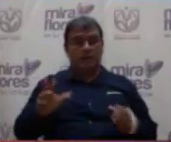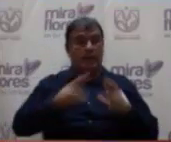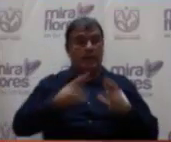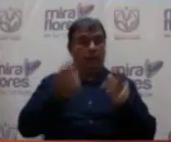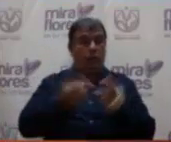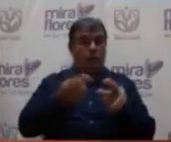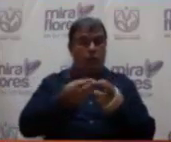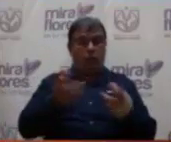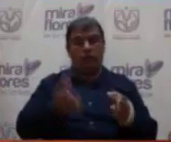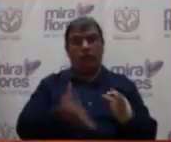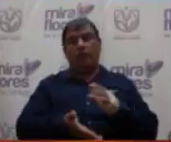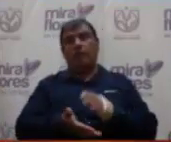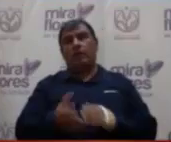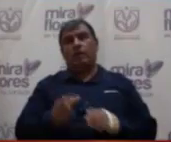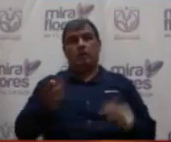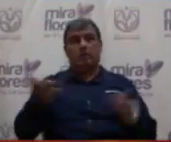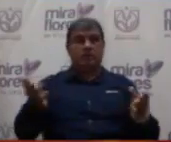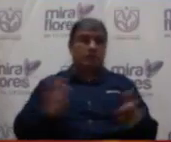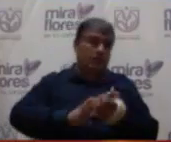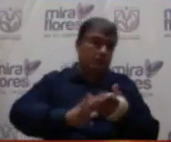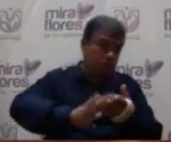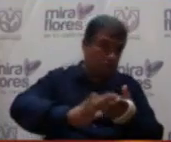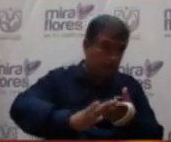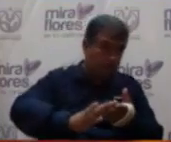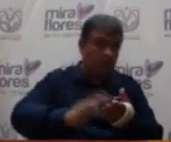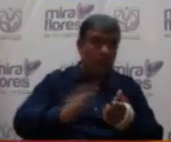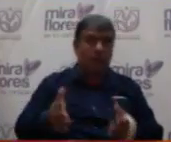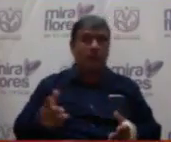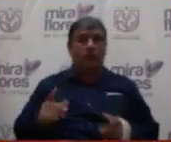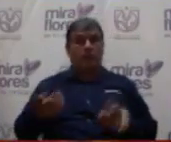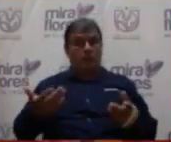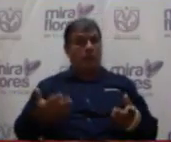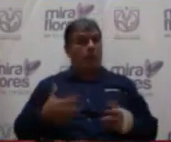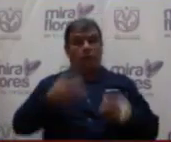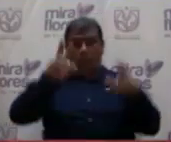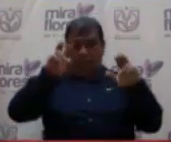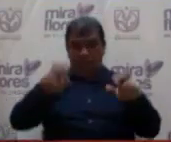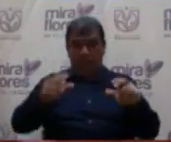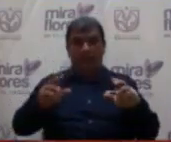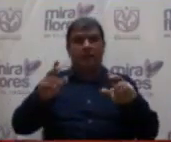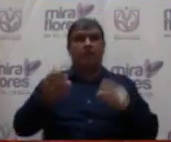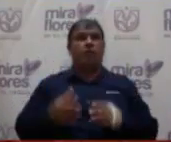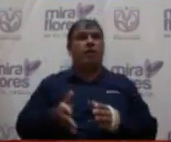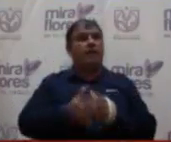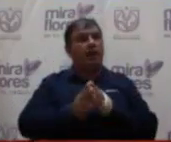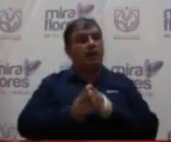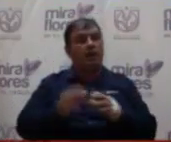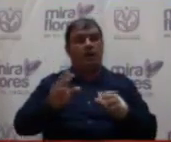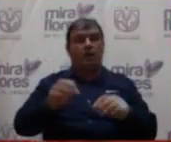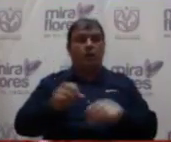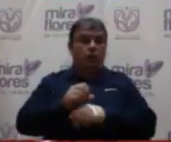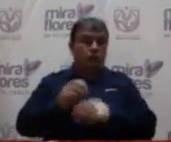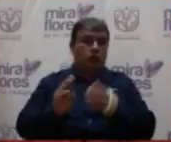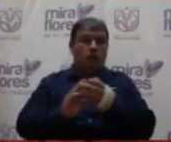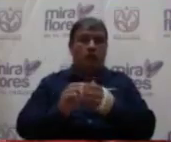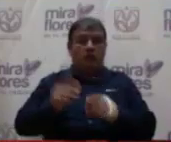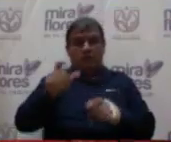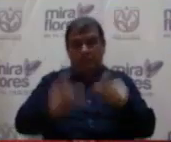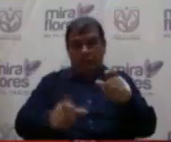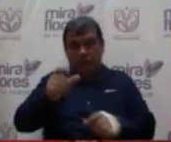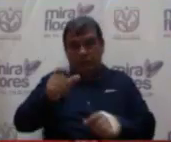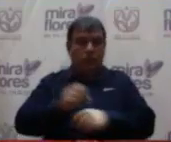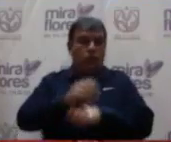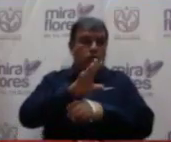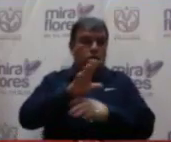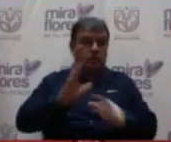sesión esté debidamente dispensada. No habiendo otros temas que tratar, voy a pedirle a los miembros del Consejo la exoneración